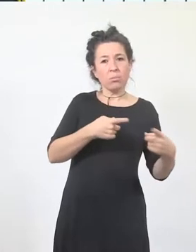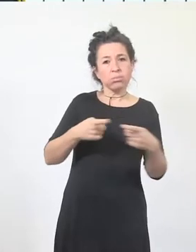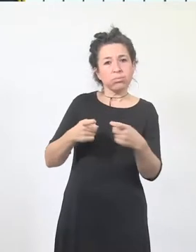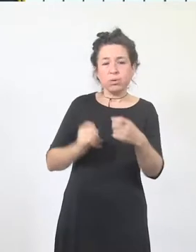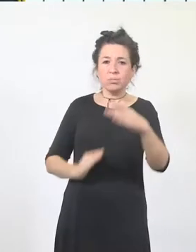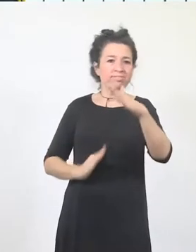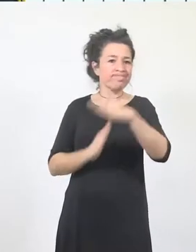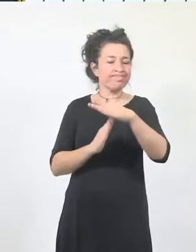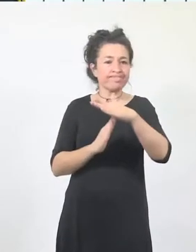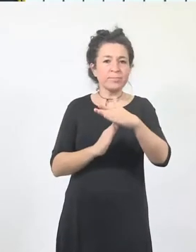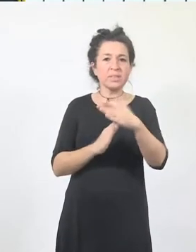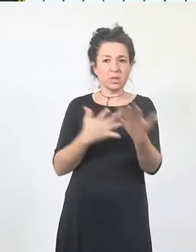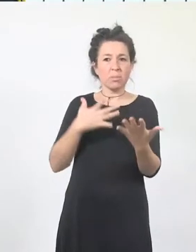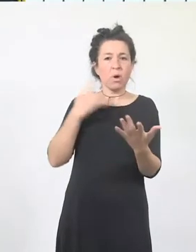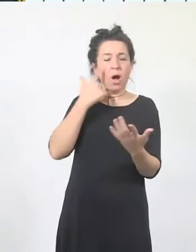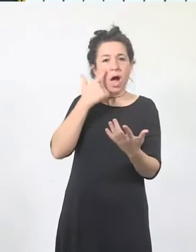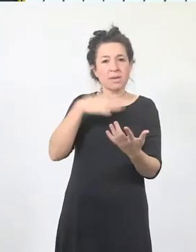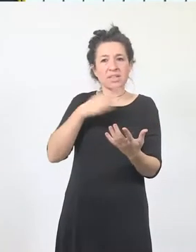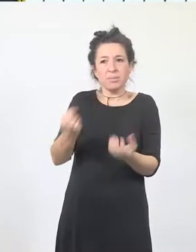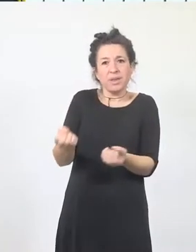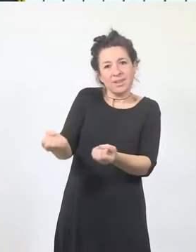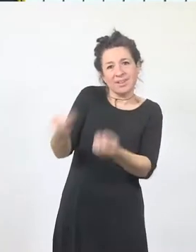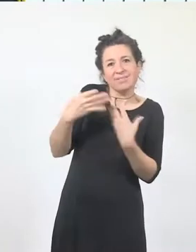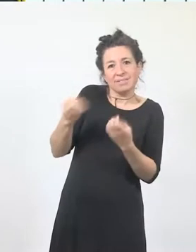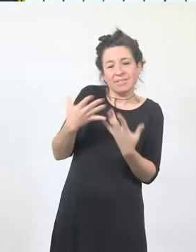se puede tener noticia de lo que está sucediendo, porque